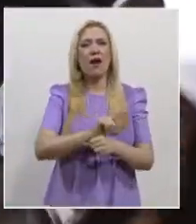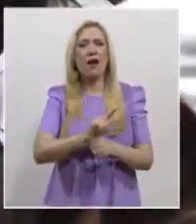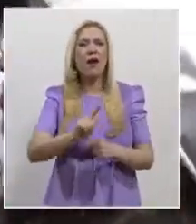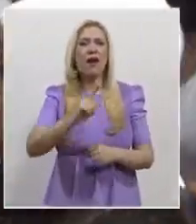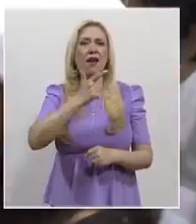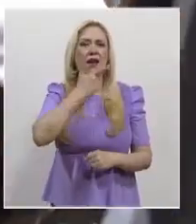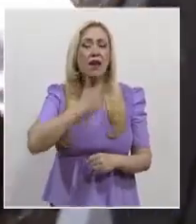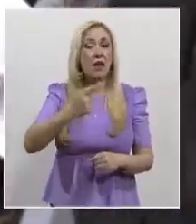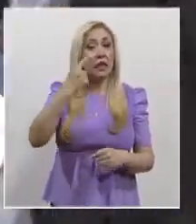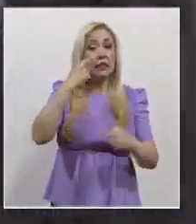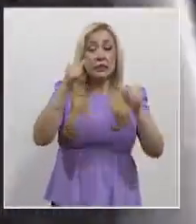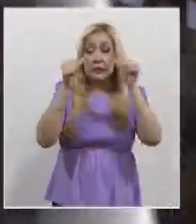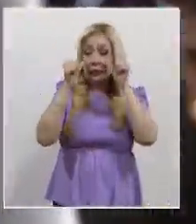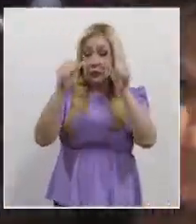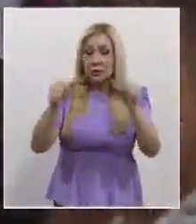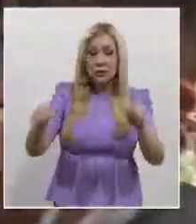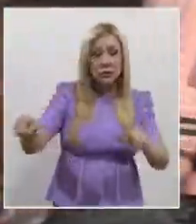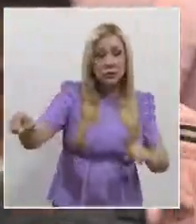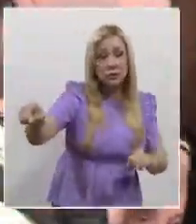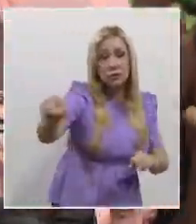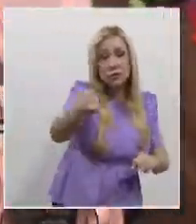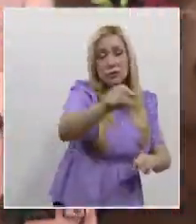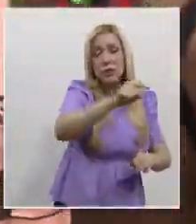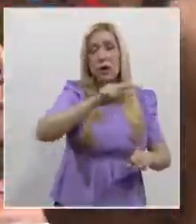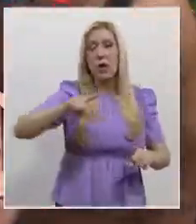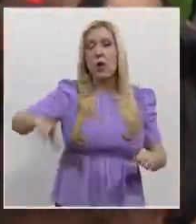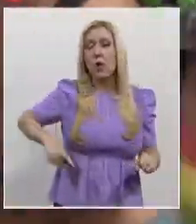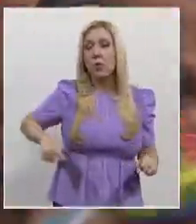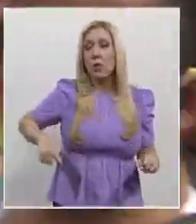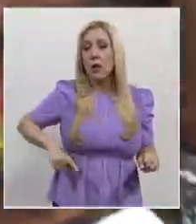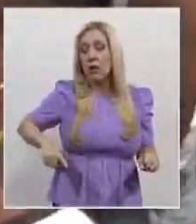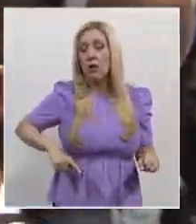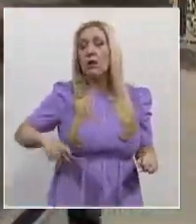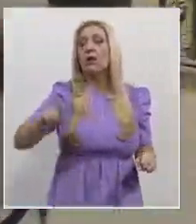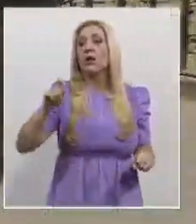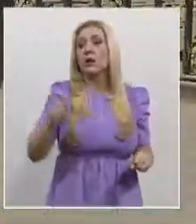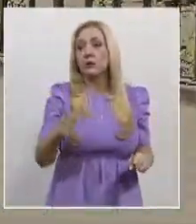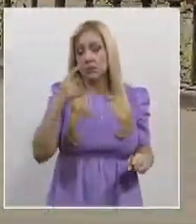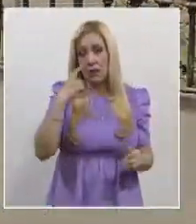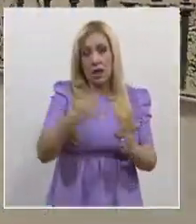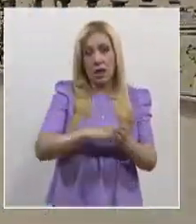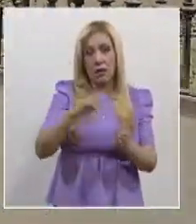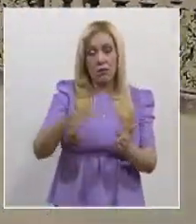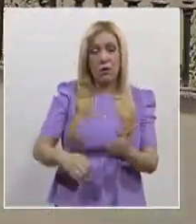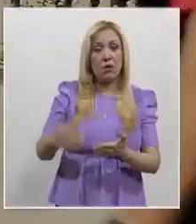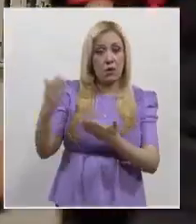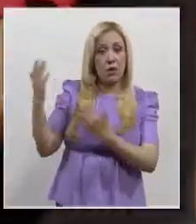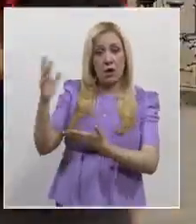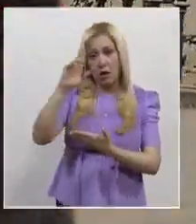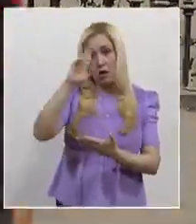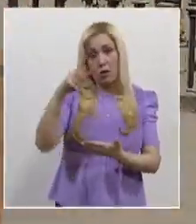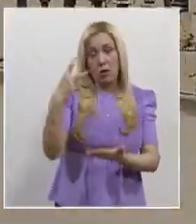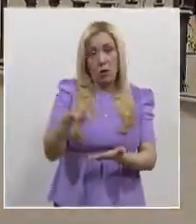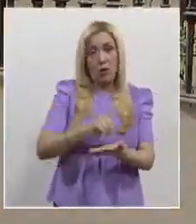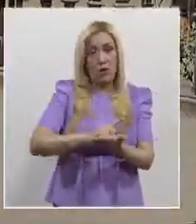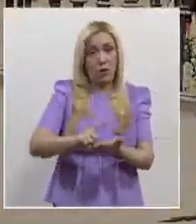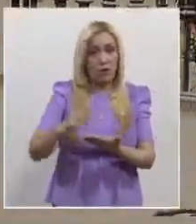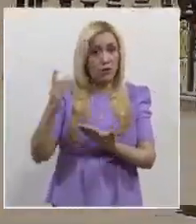mucha atención a quienes ocupan el espacio público para manifestarse como son precisamente y exigir respeto a sus